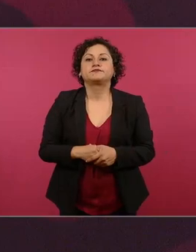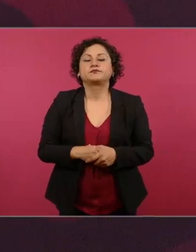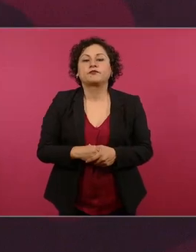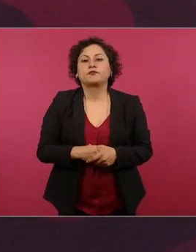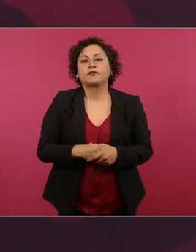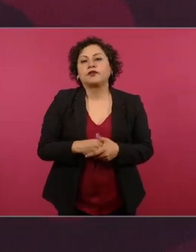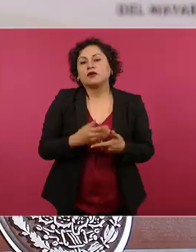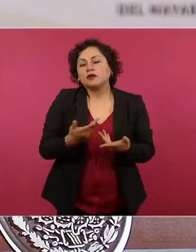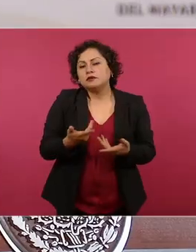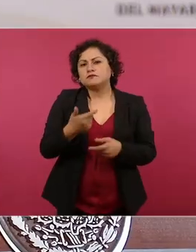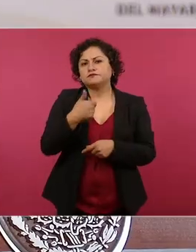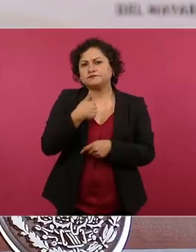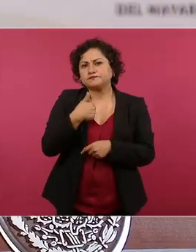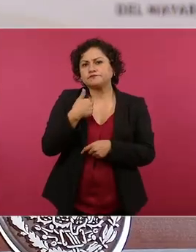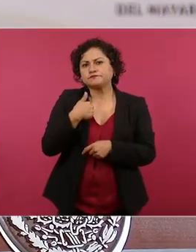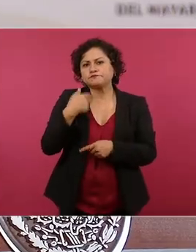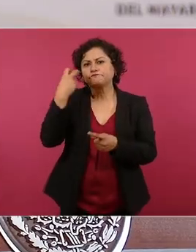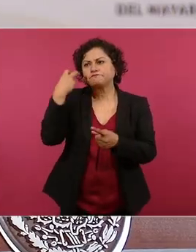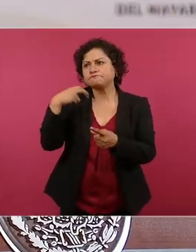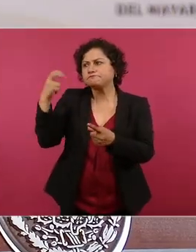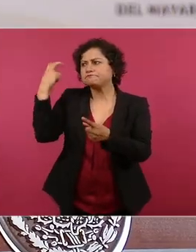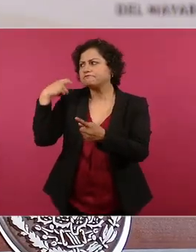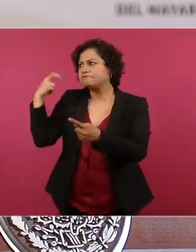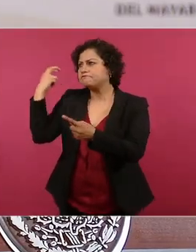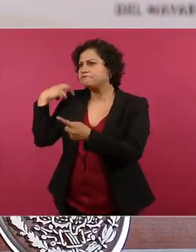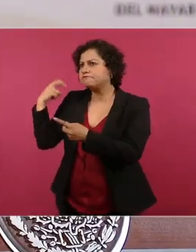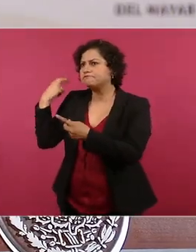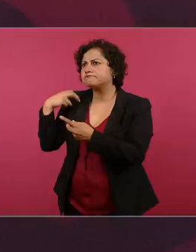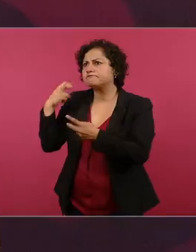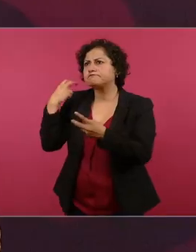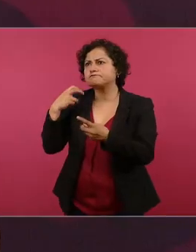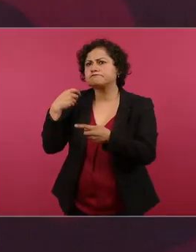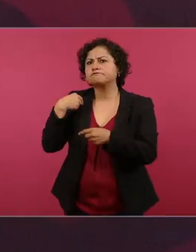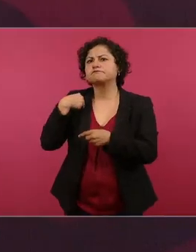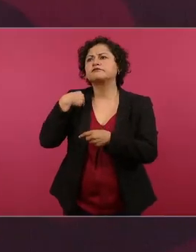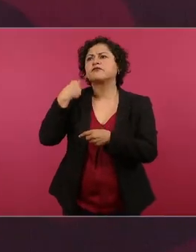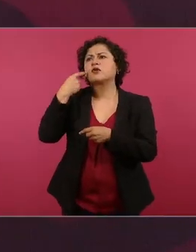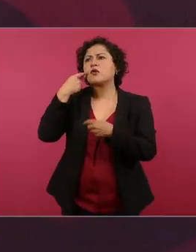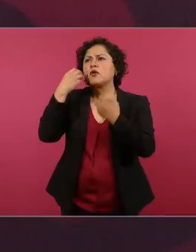como un diario de todo lo que vi